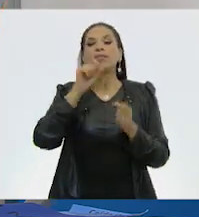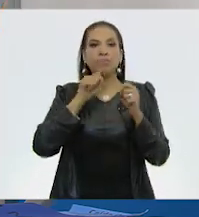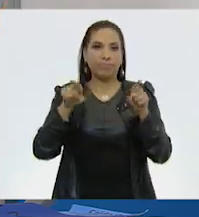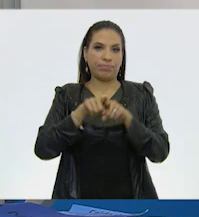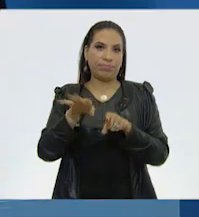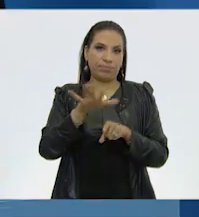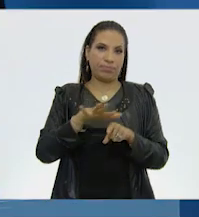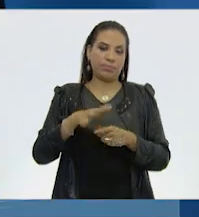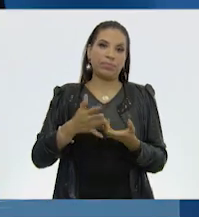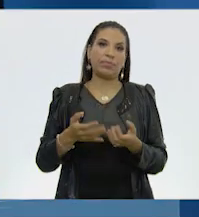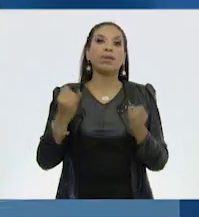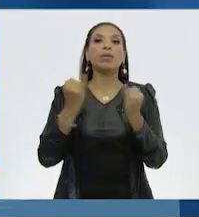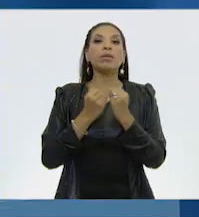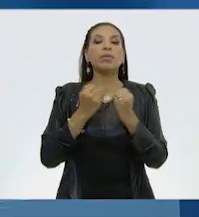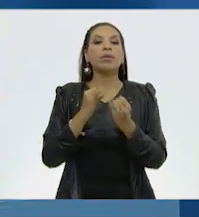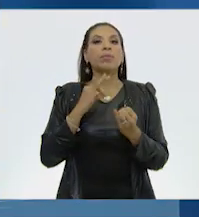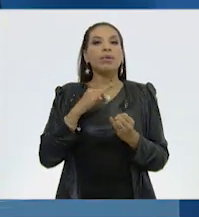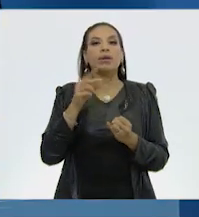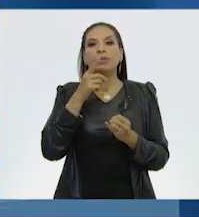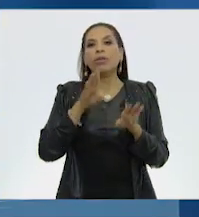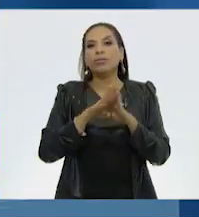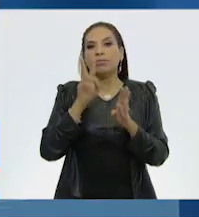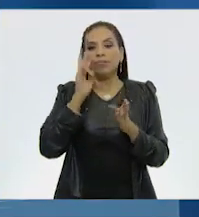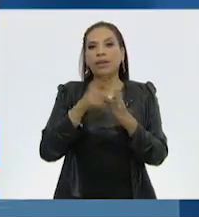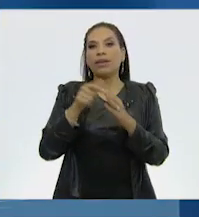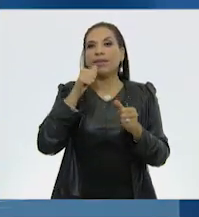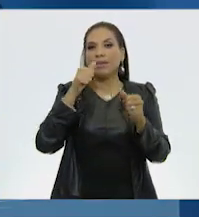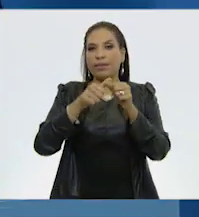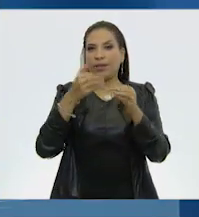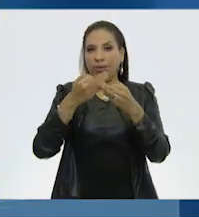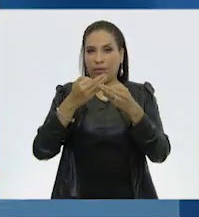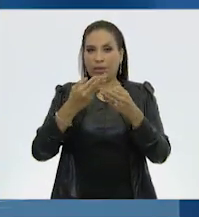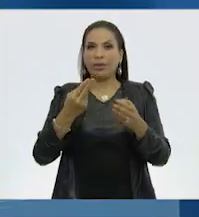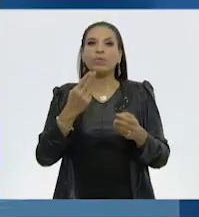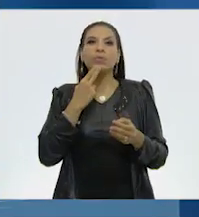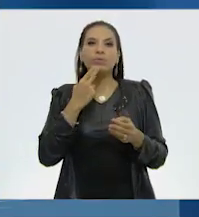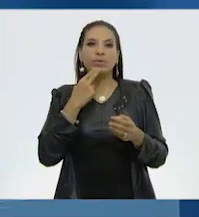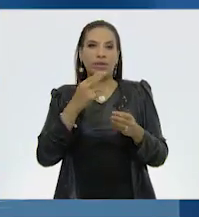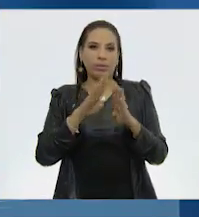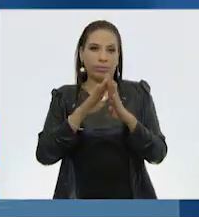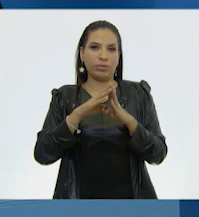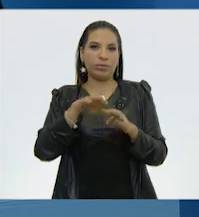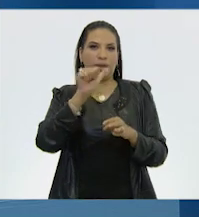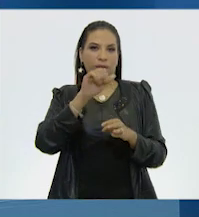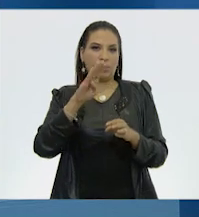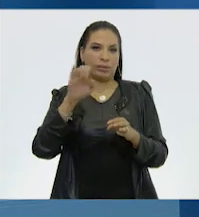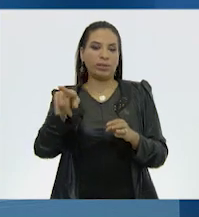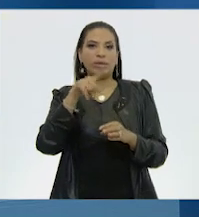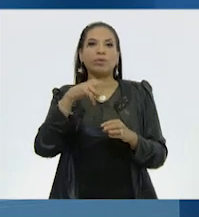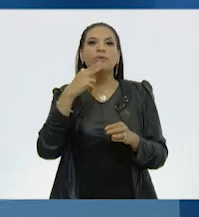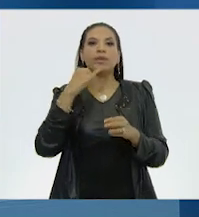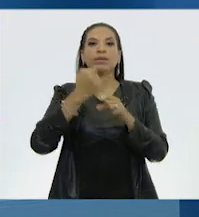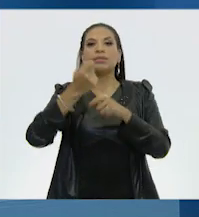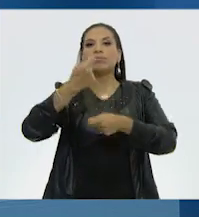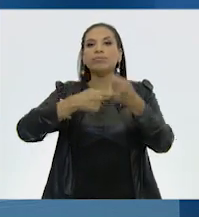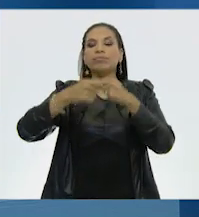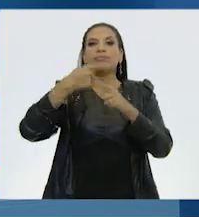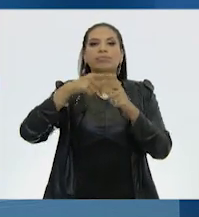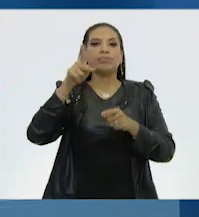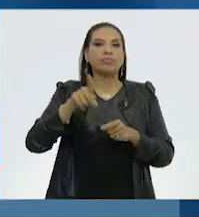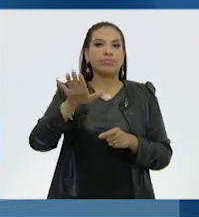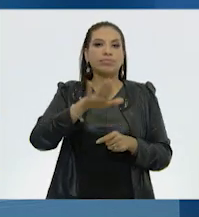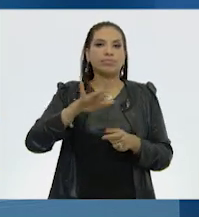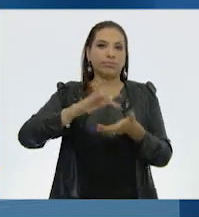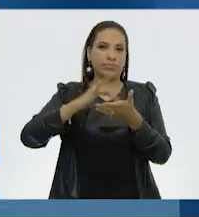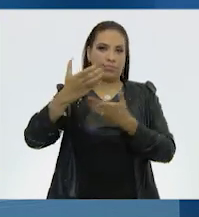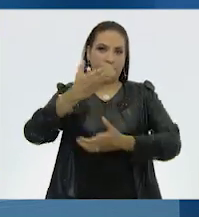misma. Incluso se puede afirmar que el alfabeto que usamos en la actualidad es producto del intercambio cultural entre civilizaciones